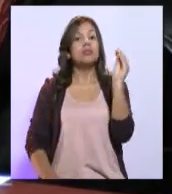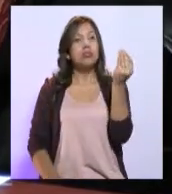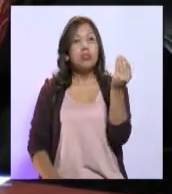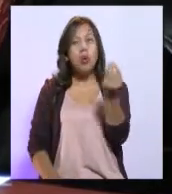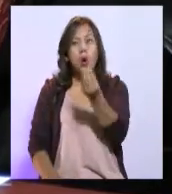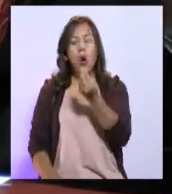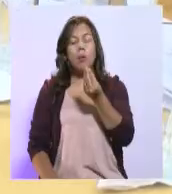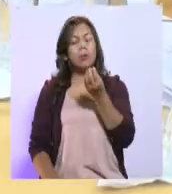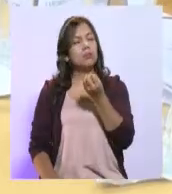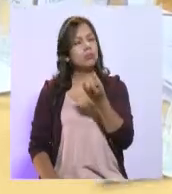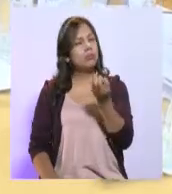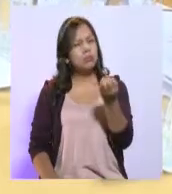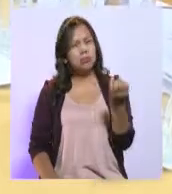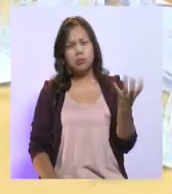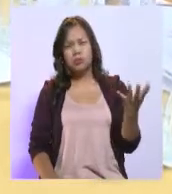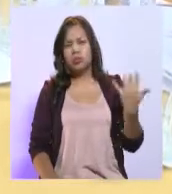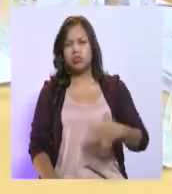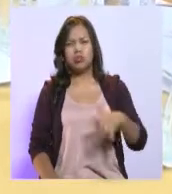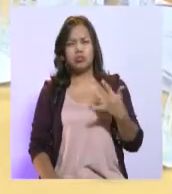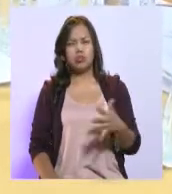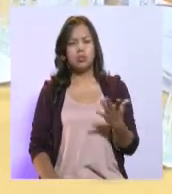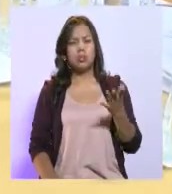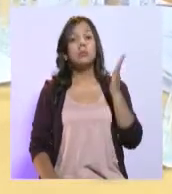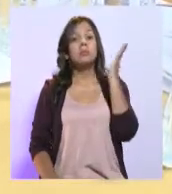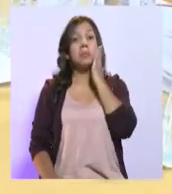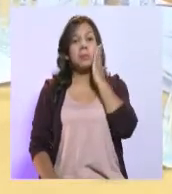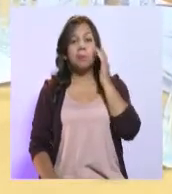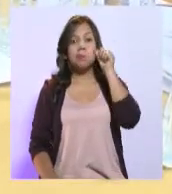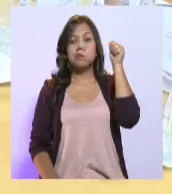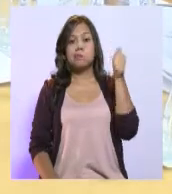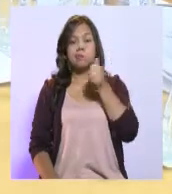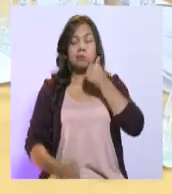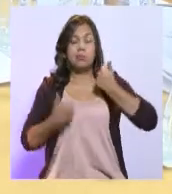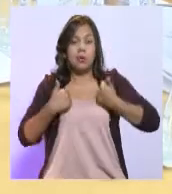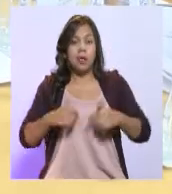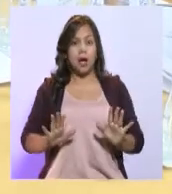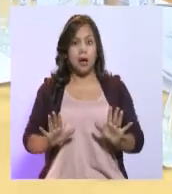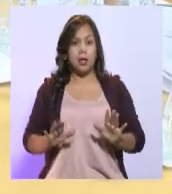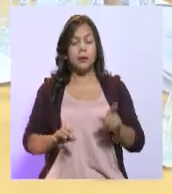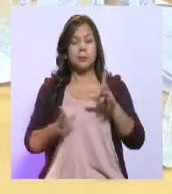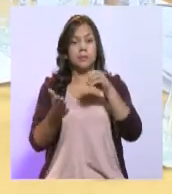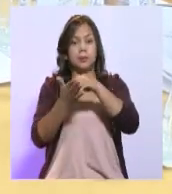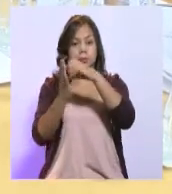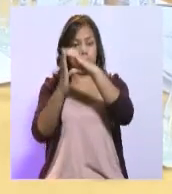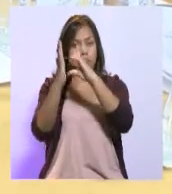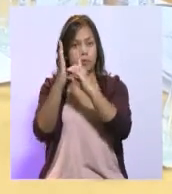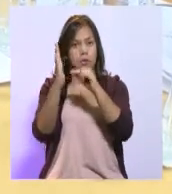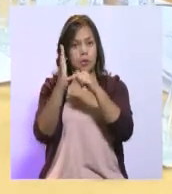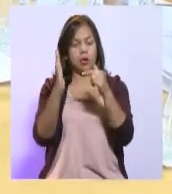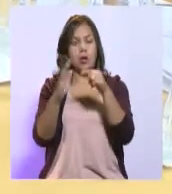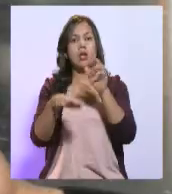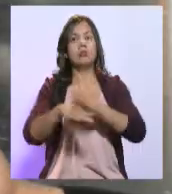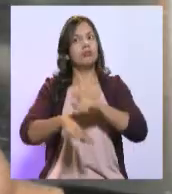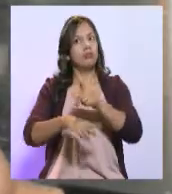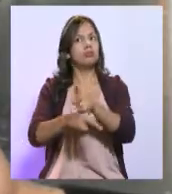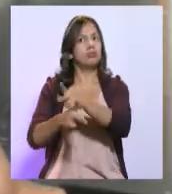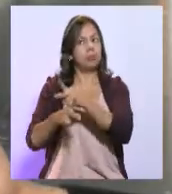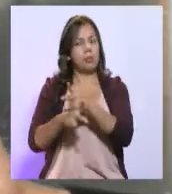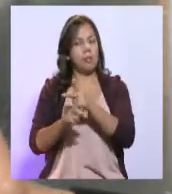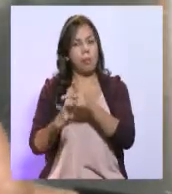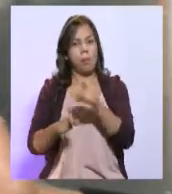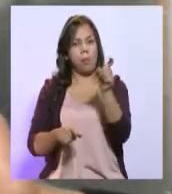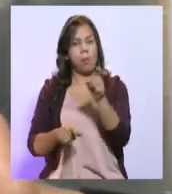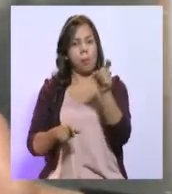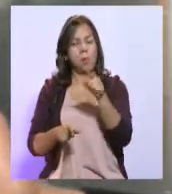son madres a corta edad. De ahí su planteamiento, visibilizar estos aspectos en el código a través de mecanismos de prevención. El Código de